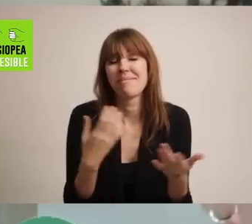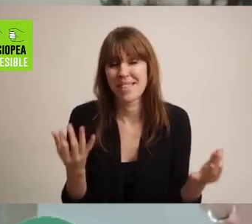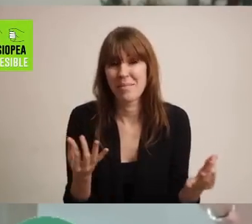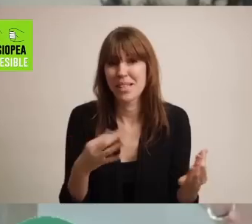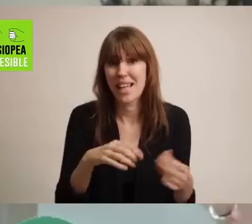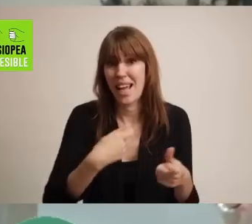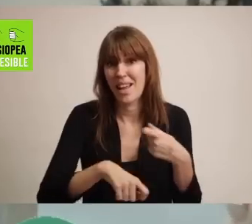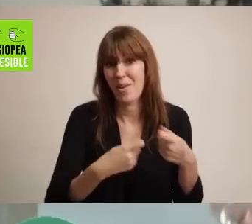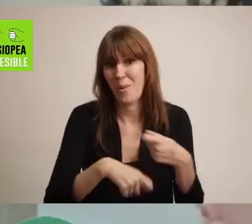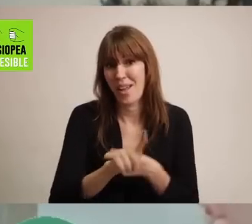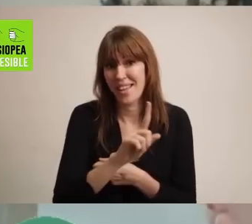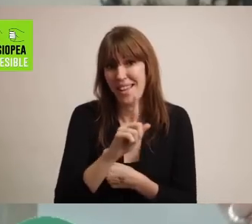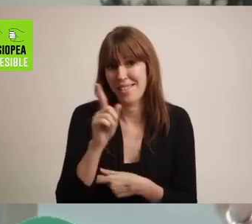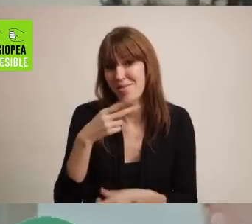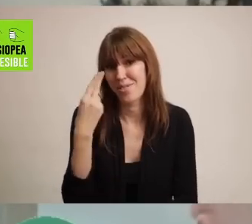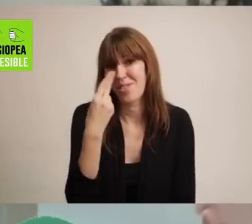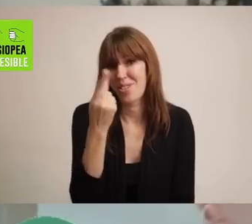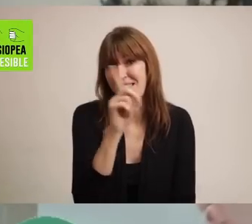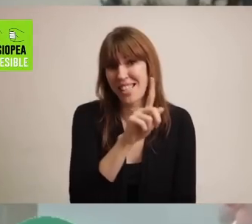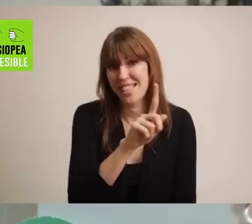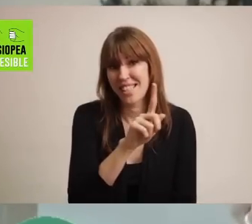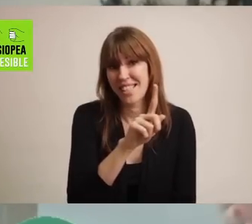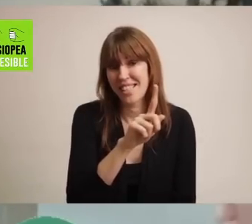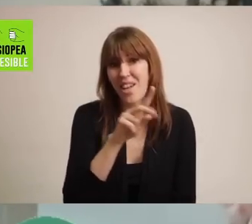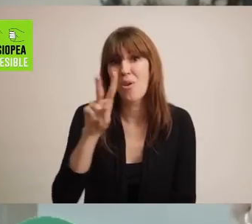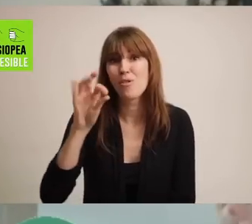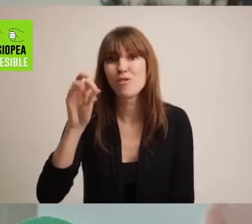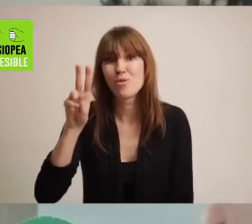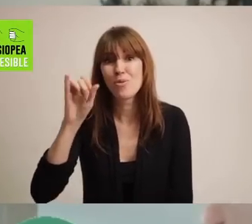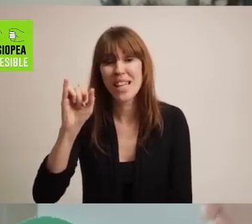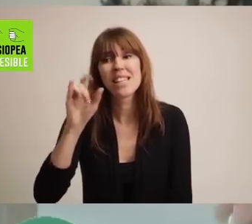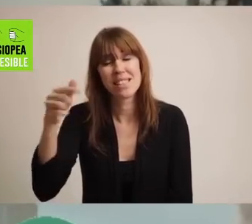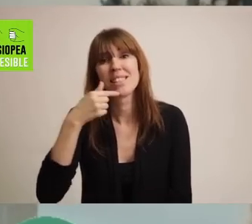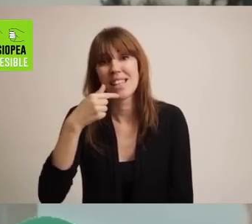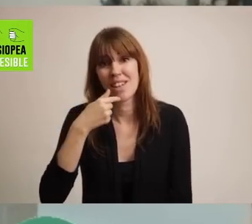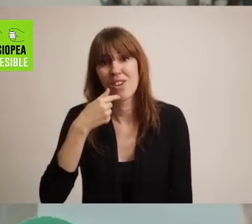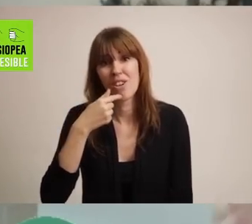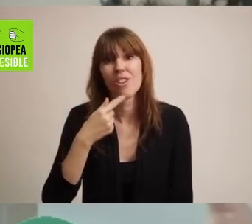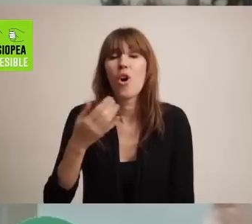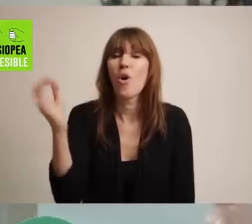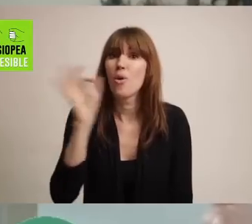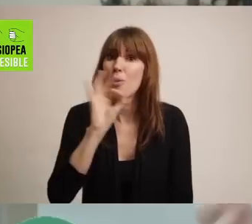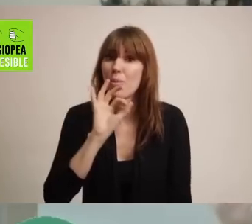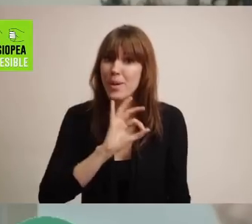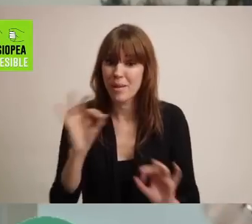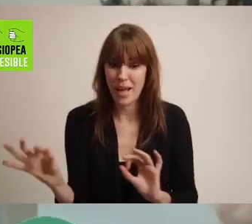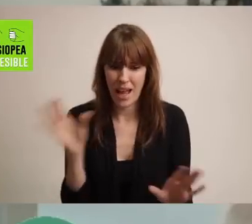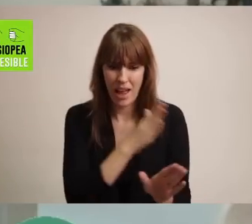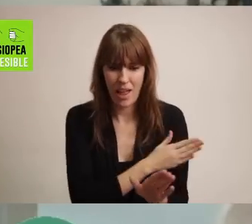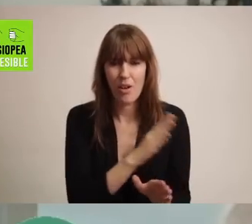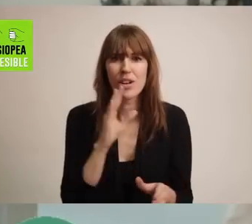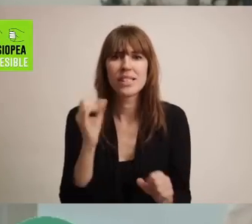mentira. Usui ya lo dijo. O se está preparado, se trabaja interiormente